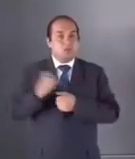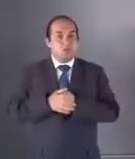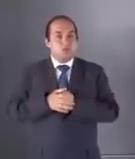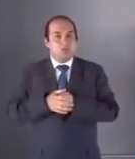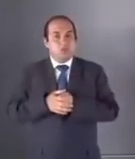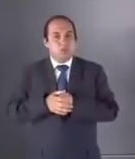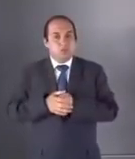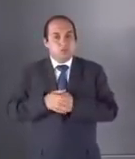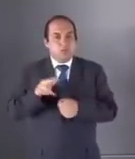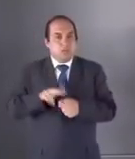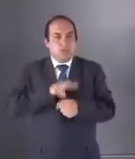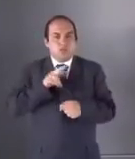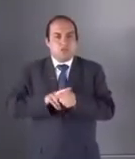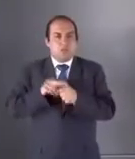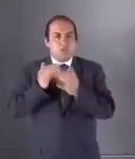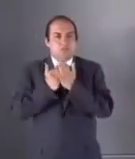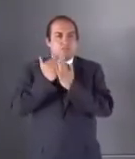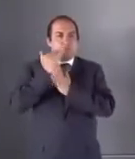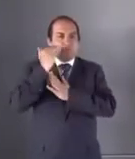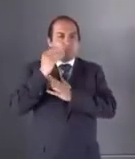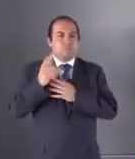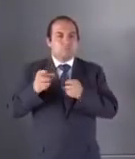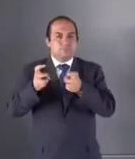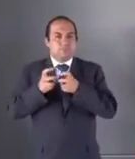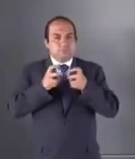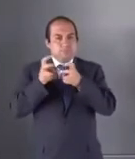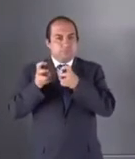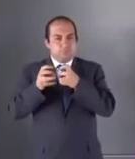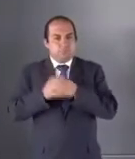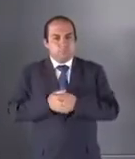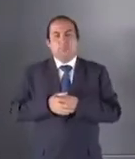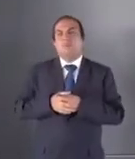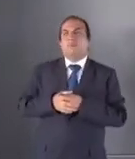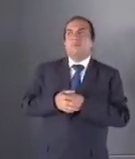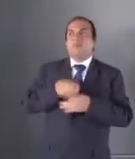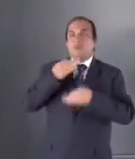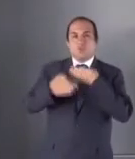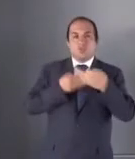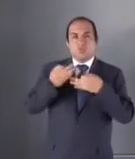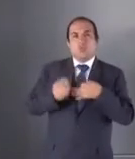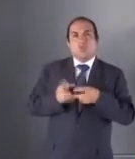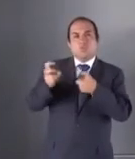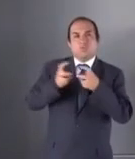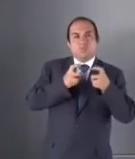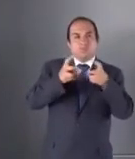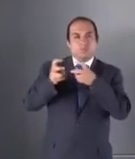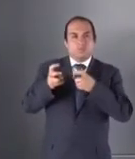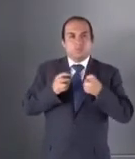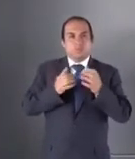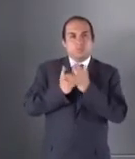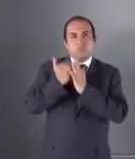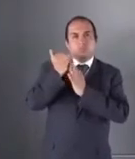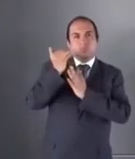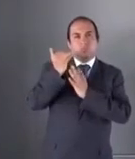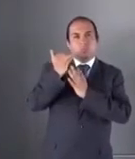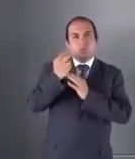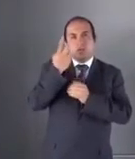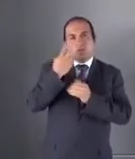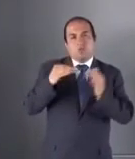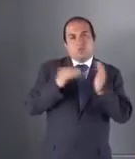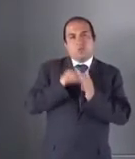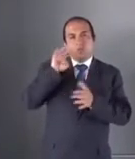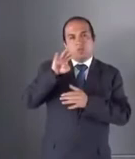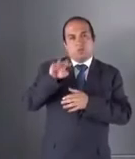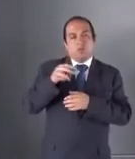sería natural que creciera la delincuencia. En prácticamente todos los delitos estamos muy por debajo del 2019 y del